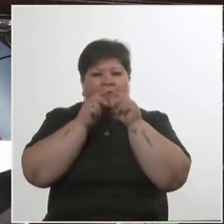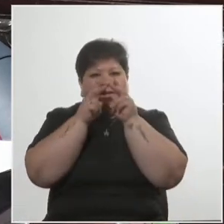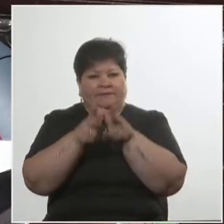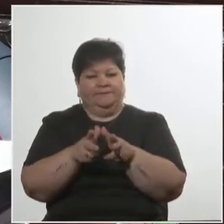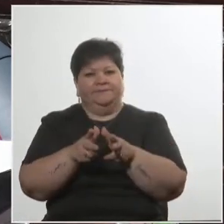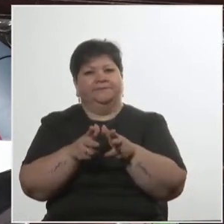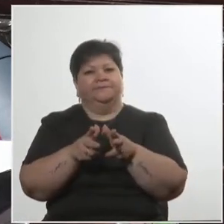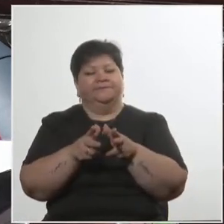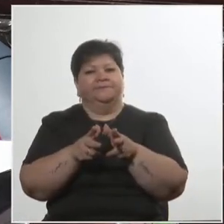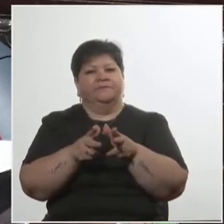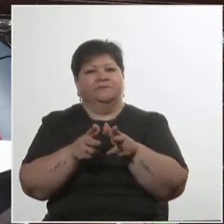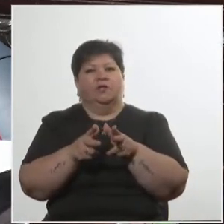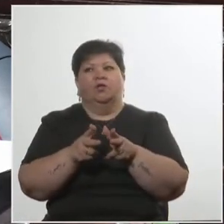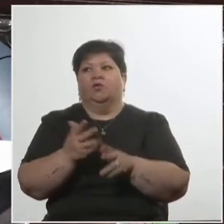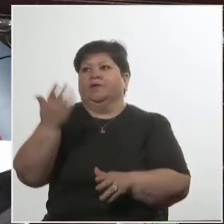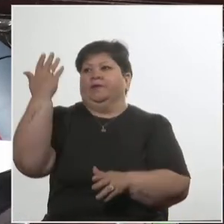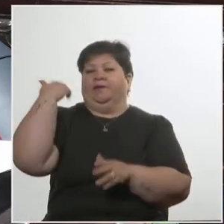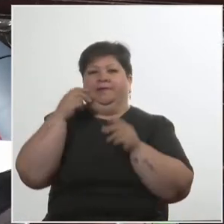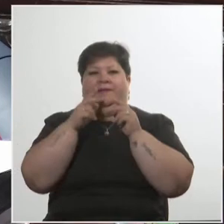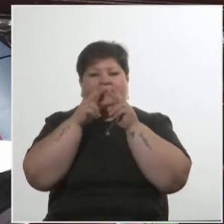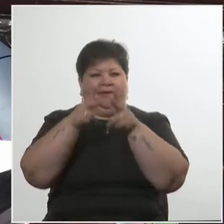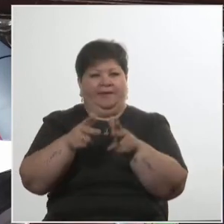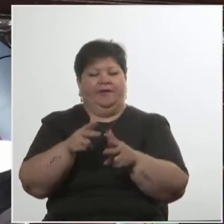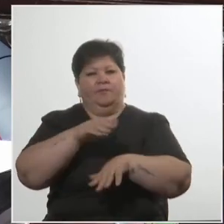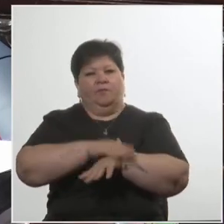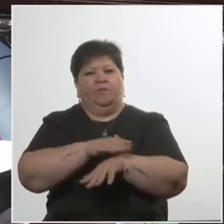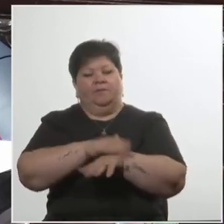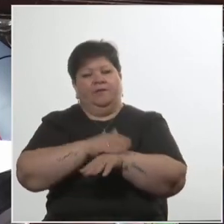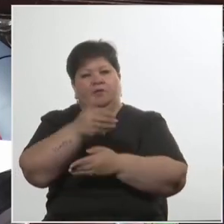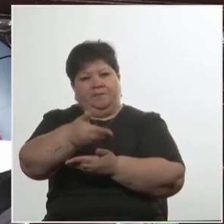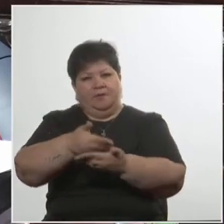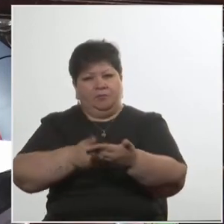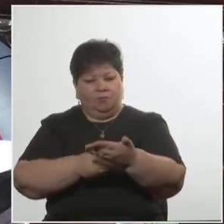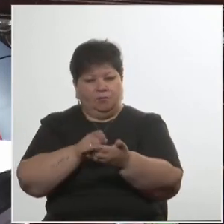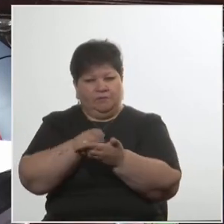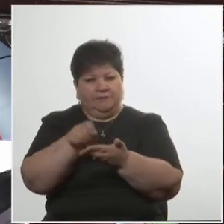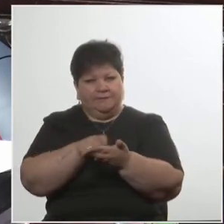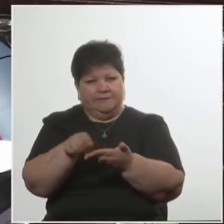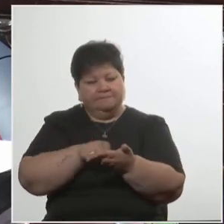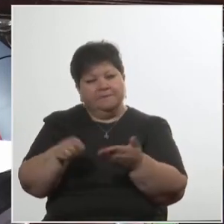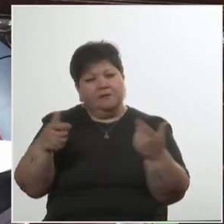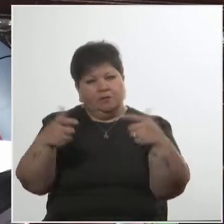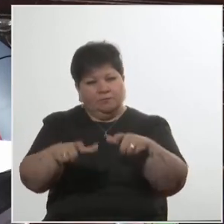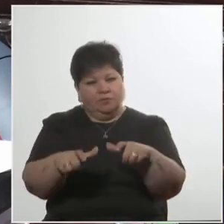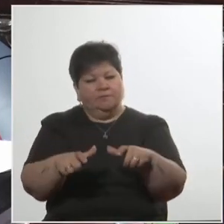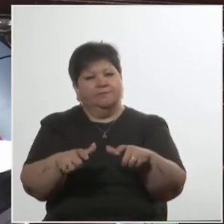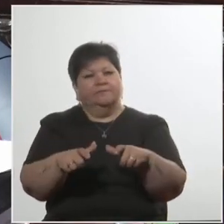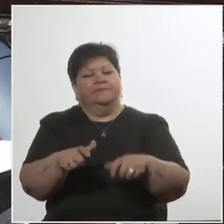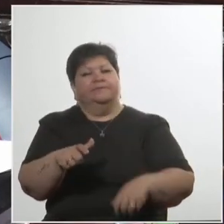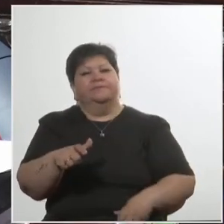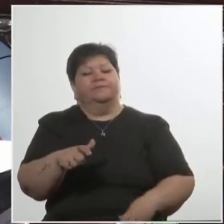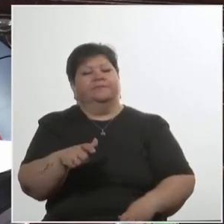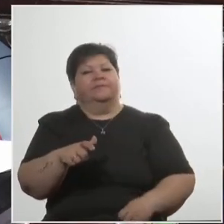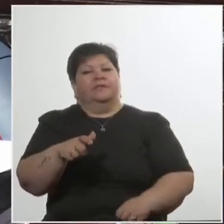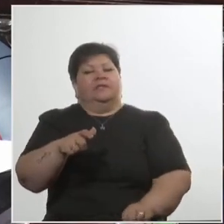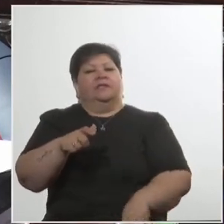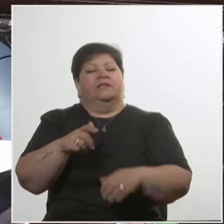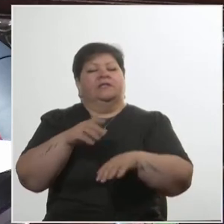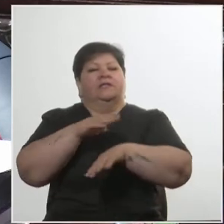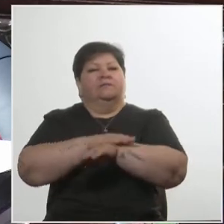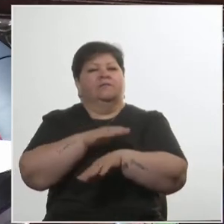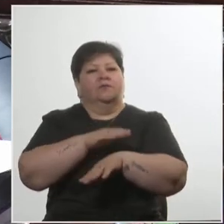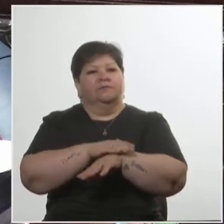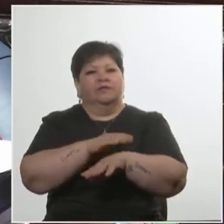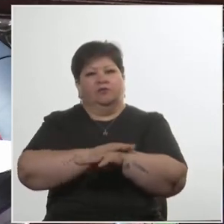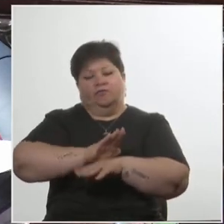que dijimos en el momento de la minuta en la en la comisión en el momento en que la